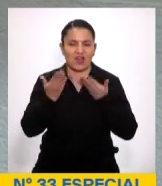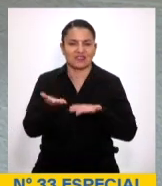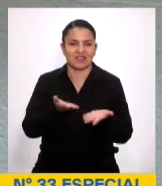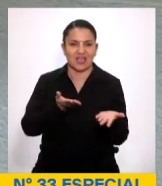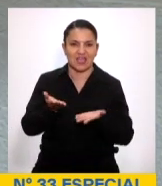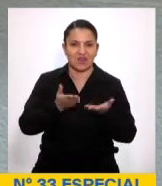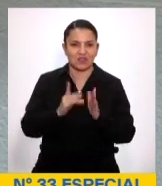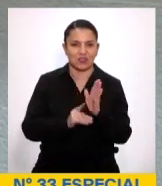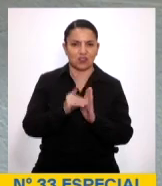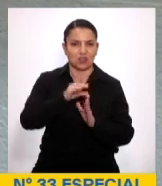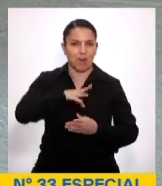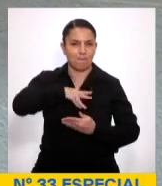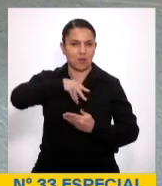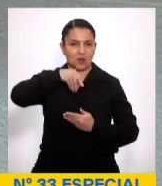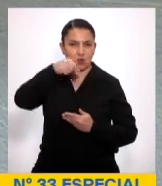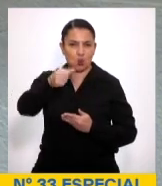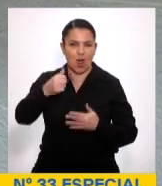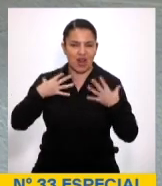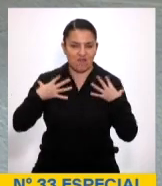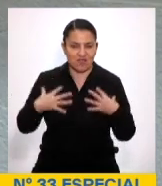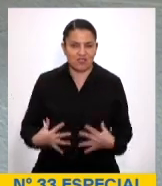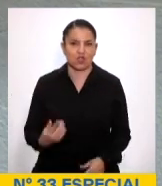de cada uno de sus ciudadanos